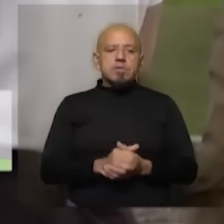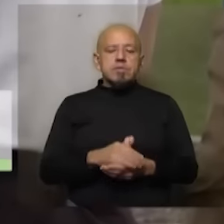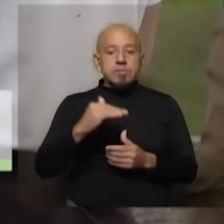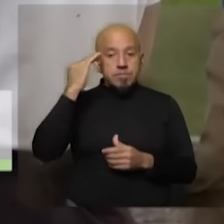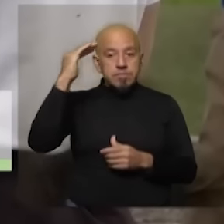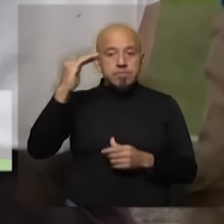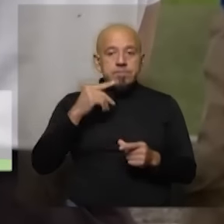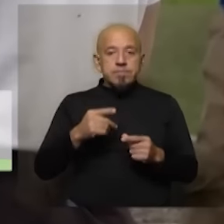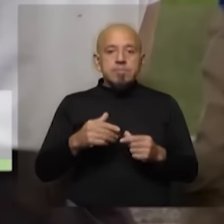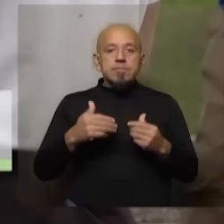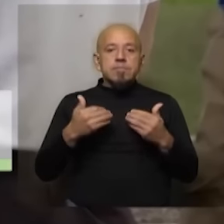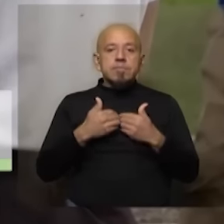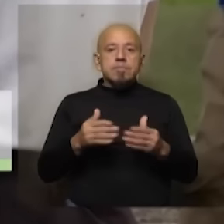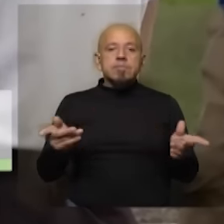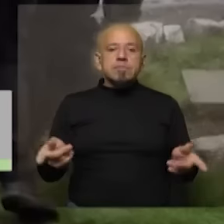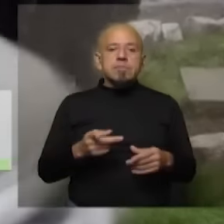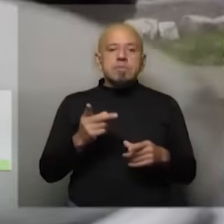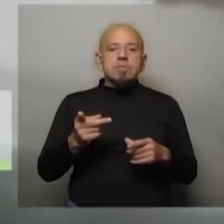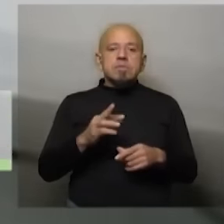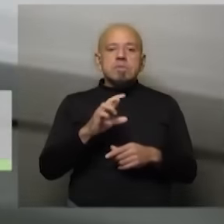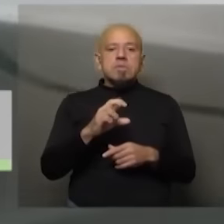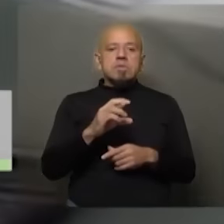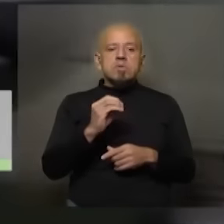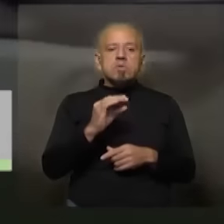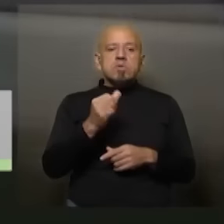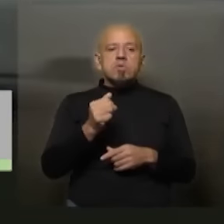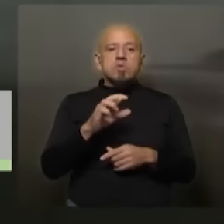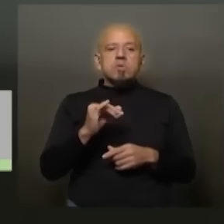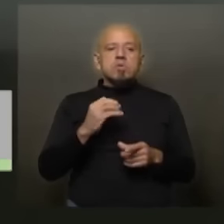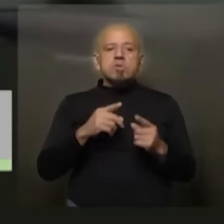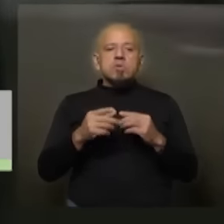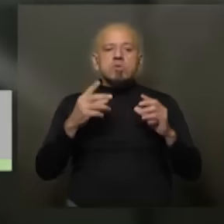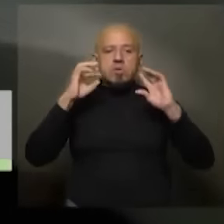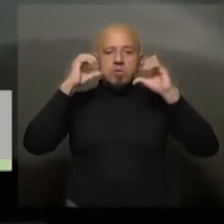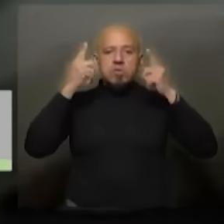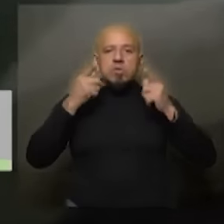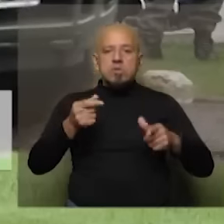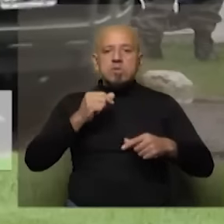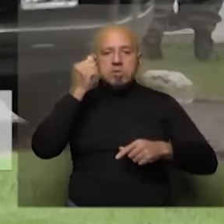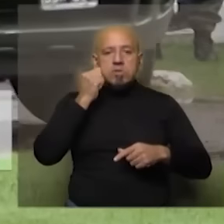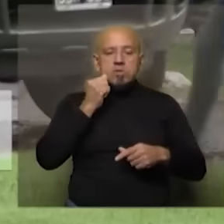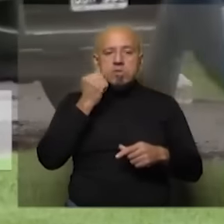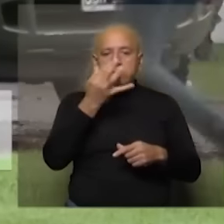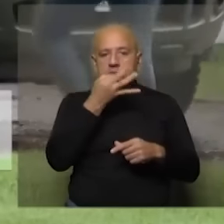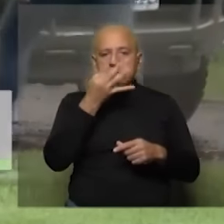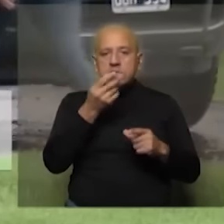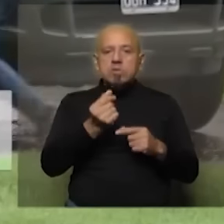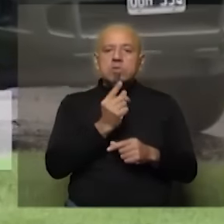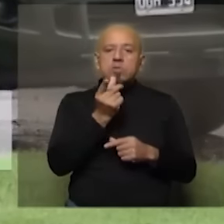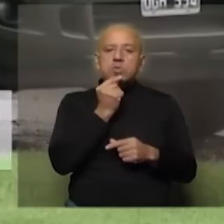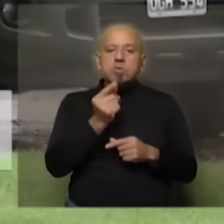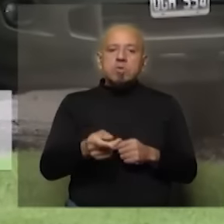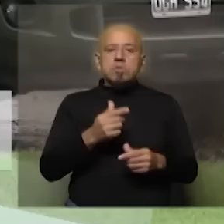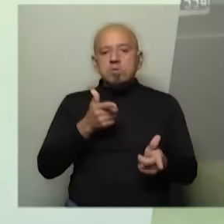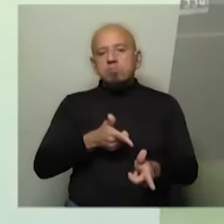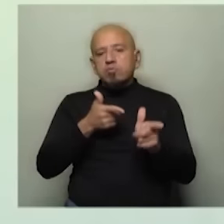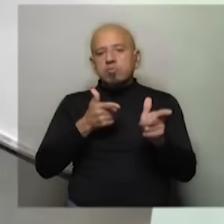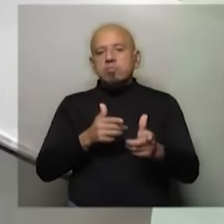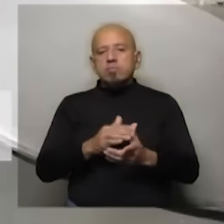Argentinas comenzaron a desplegarse en Rosario en el marco de las políticas para combatir la violencia del narcotráfico y habilitan a la policía a disparar sin previo